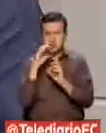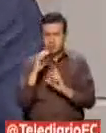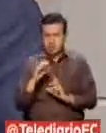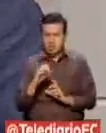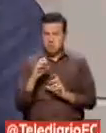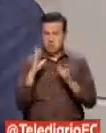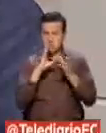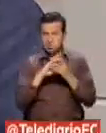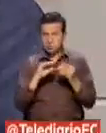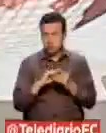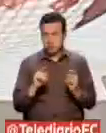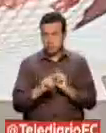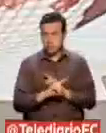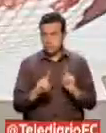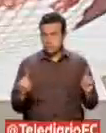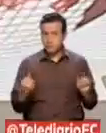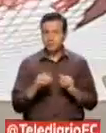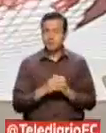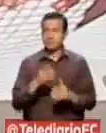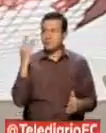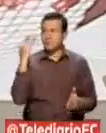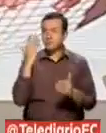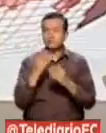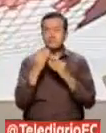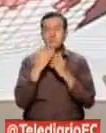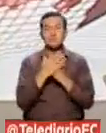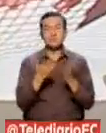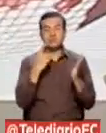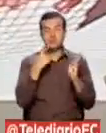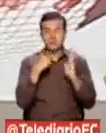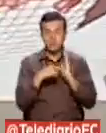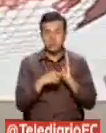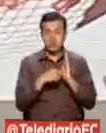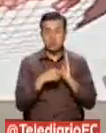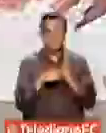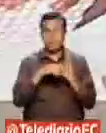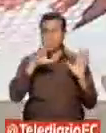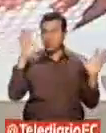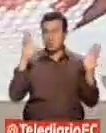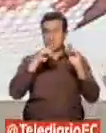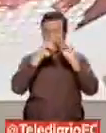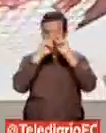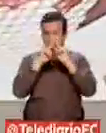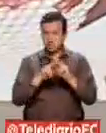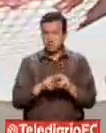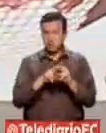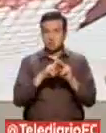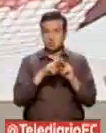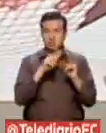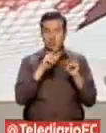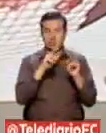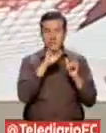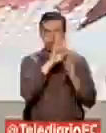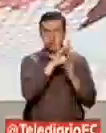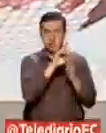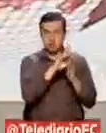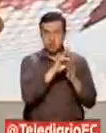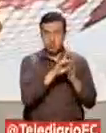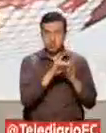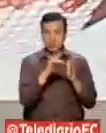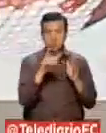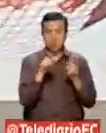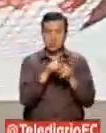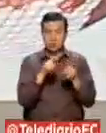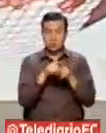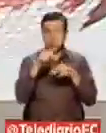de expresión. Pero en estos últimos estudios se ha detectado, por ejemplo, hicieron el barrido, quitaron a los bots y las noticias falsas igual